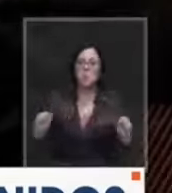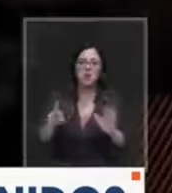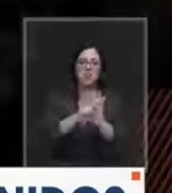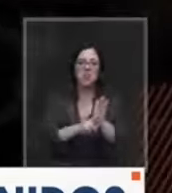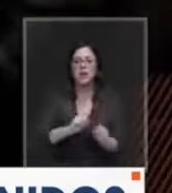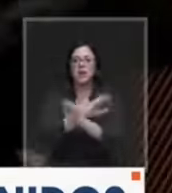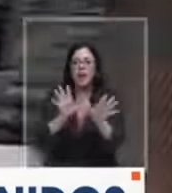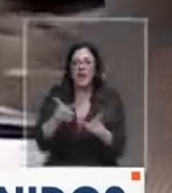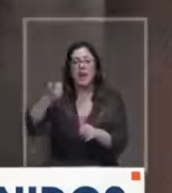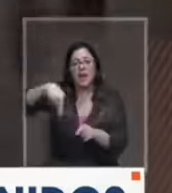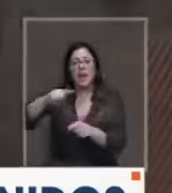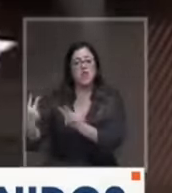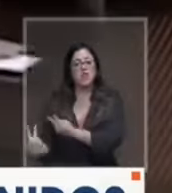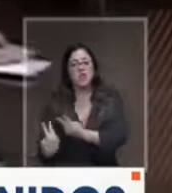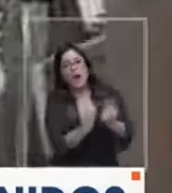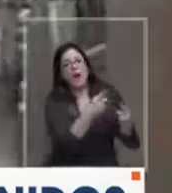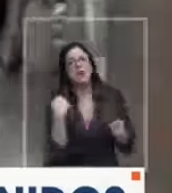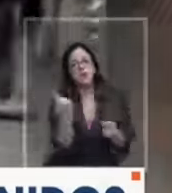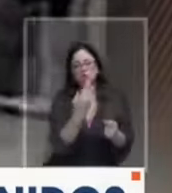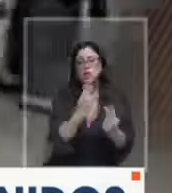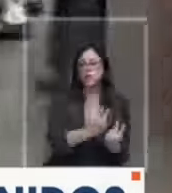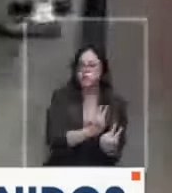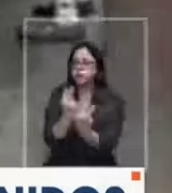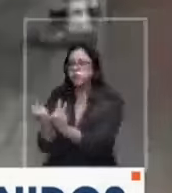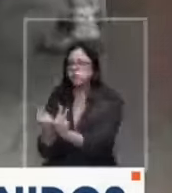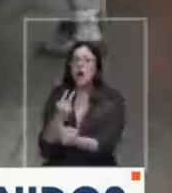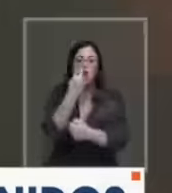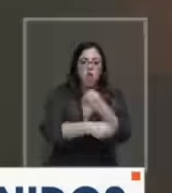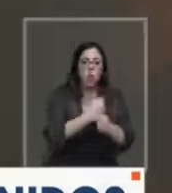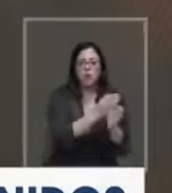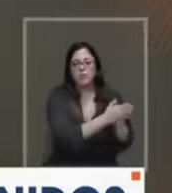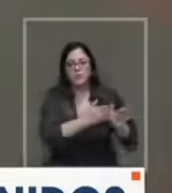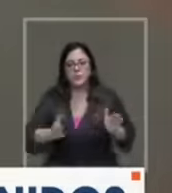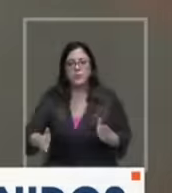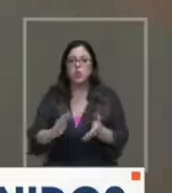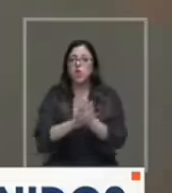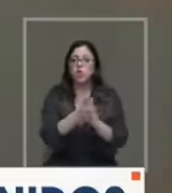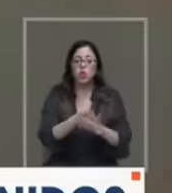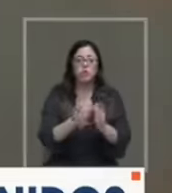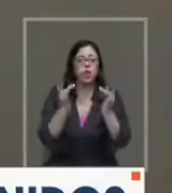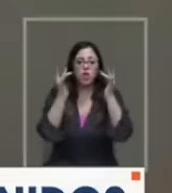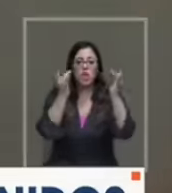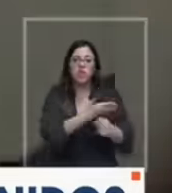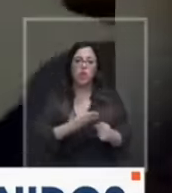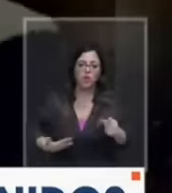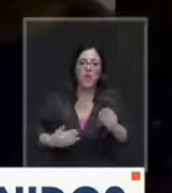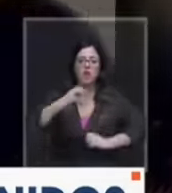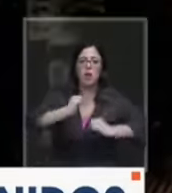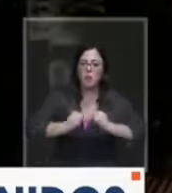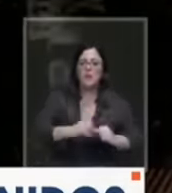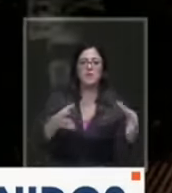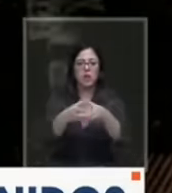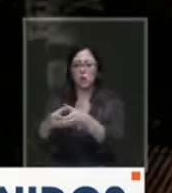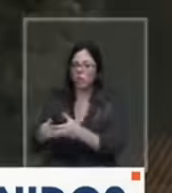viajaban Nosotros también así fue por por dos años todos en lo posible tenían que quedar contentos gobiernos empresarios organizaciones de